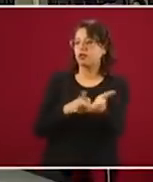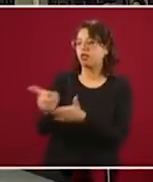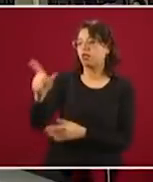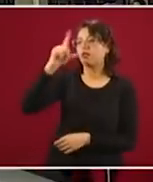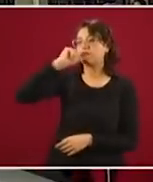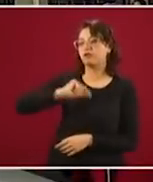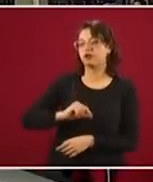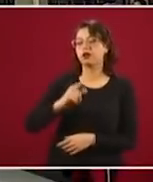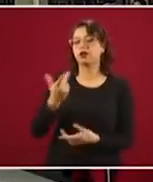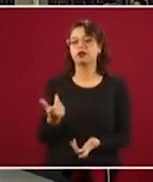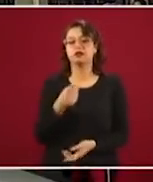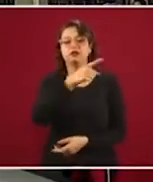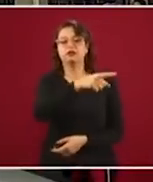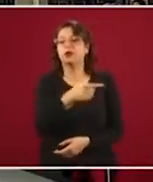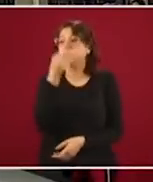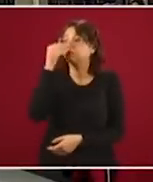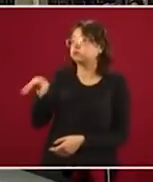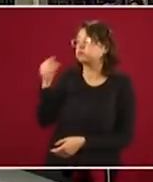culpa al gobierno.